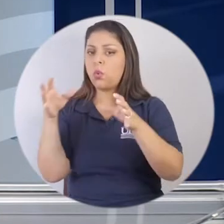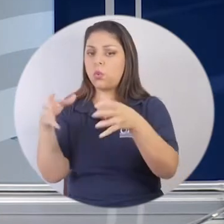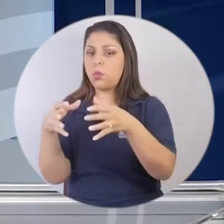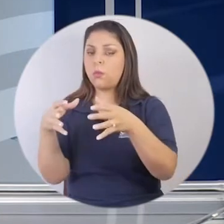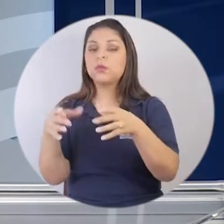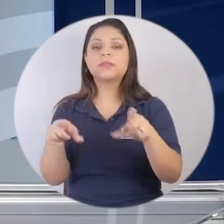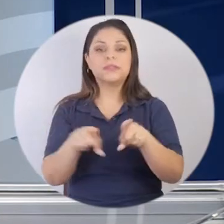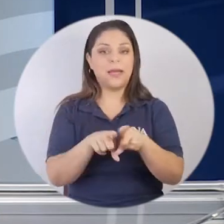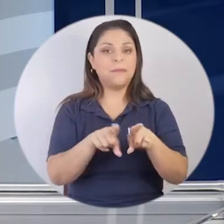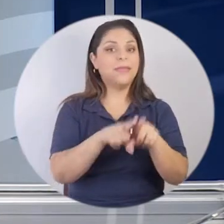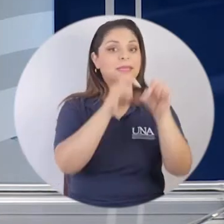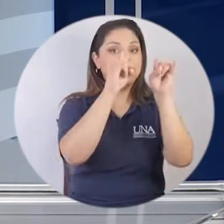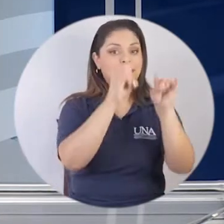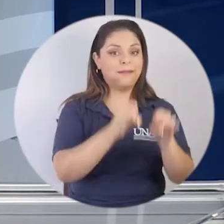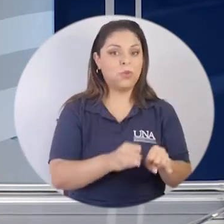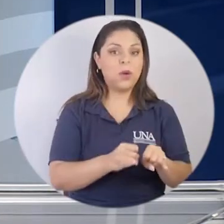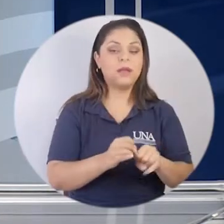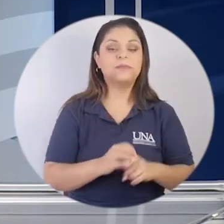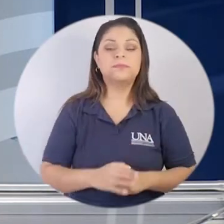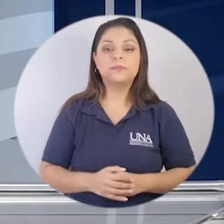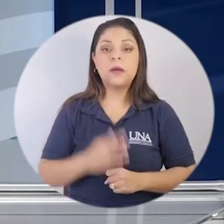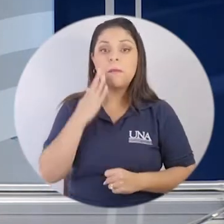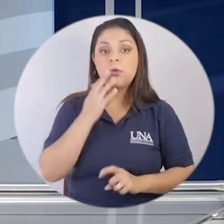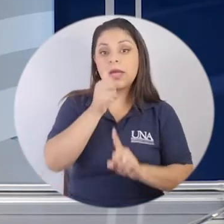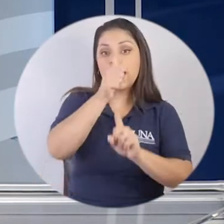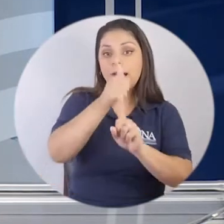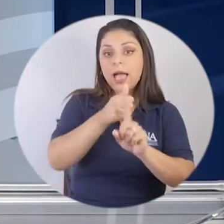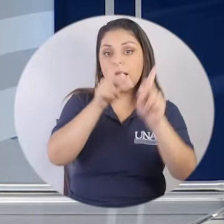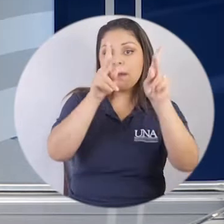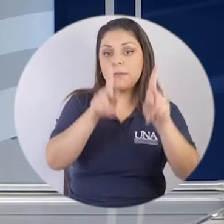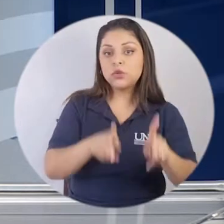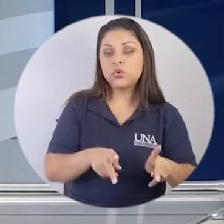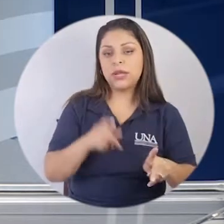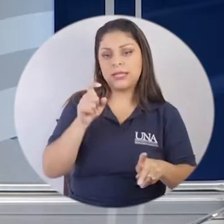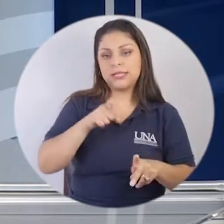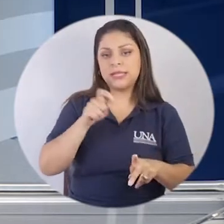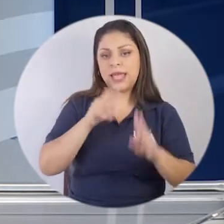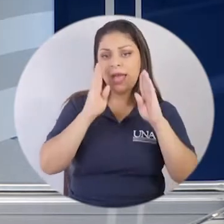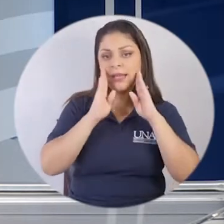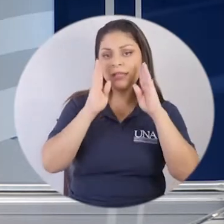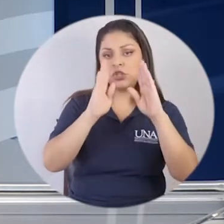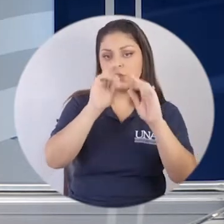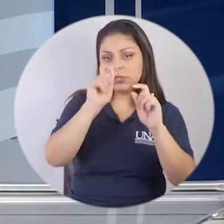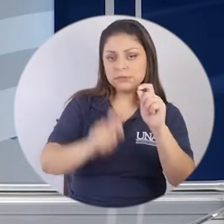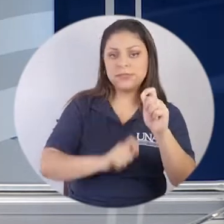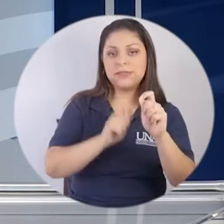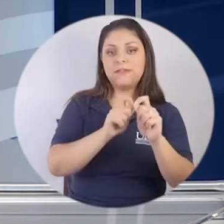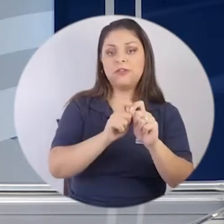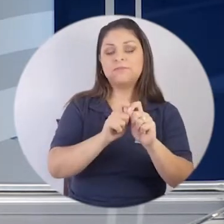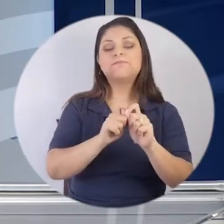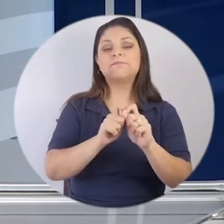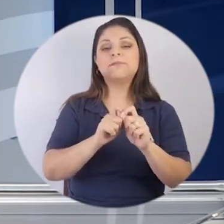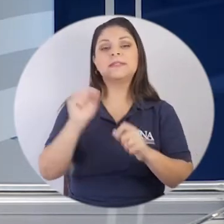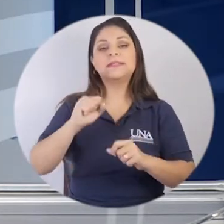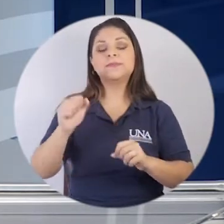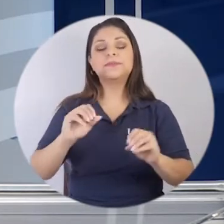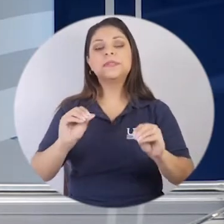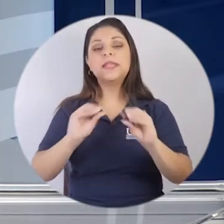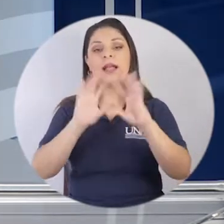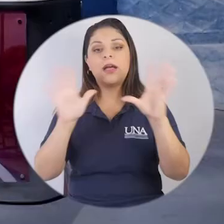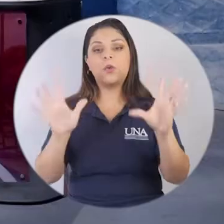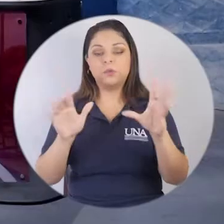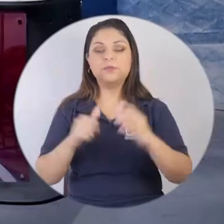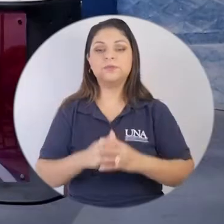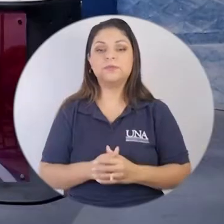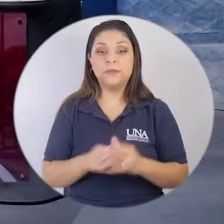sino también incluso desde el punto de vista individual, porque cada caso requiere una atención particular. Claro,